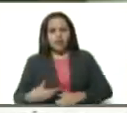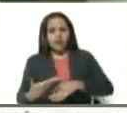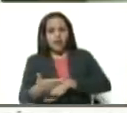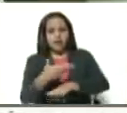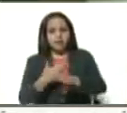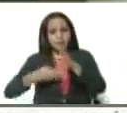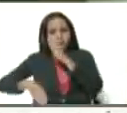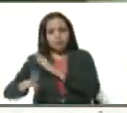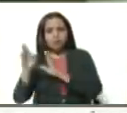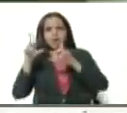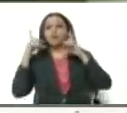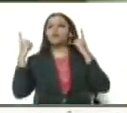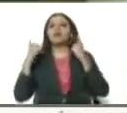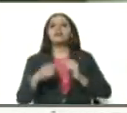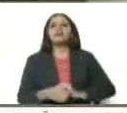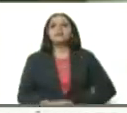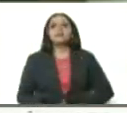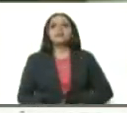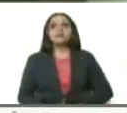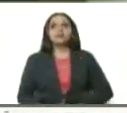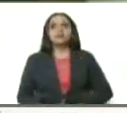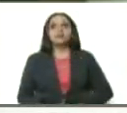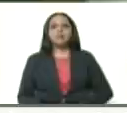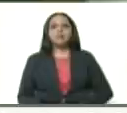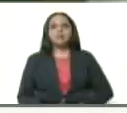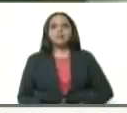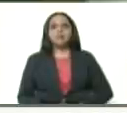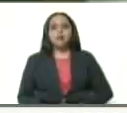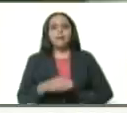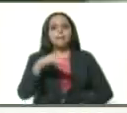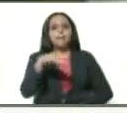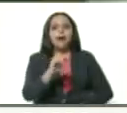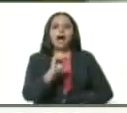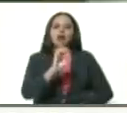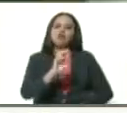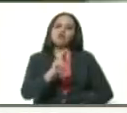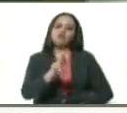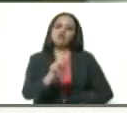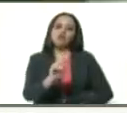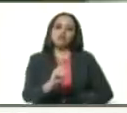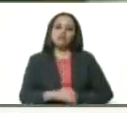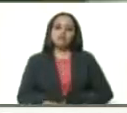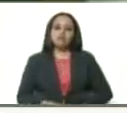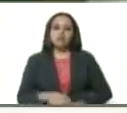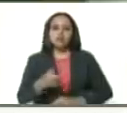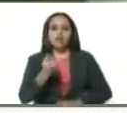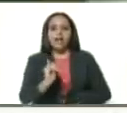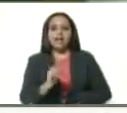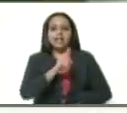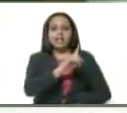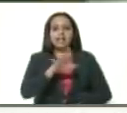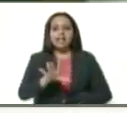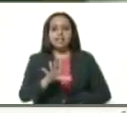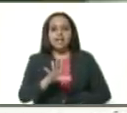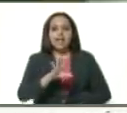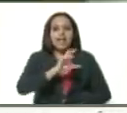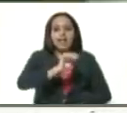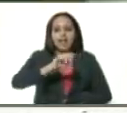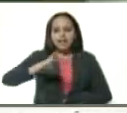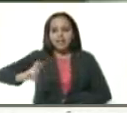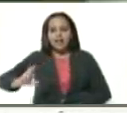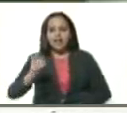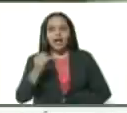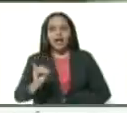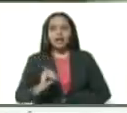a La Guaira, a Macut, allá en el sector de las 15 letras. Allá está